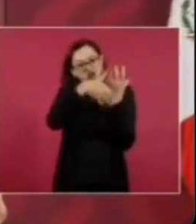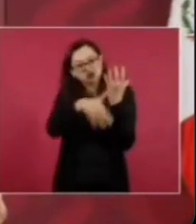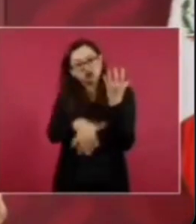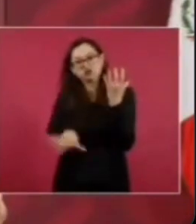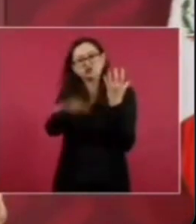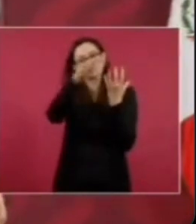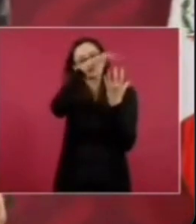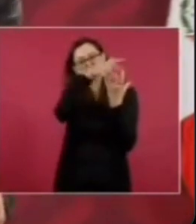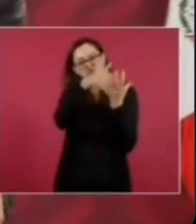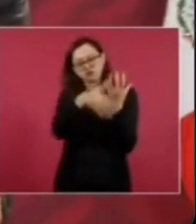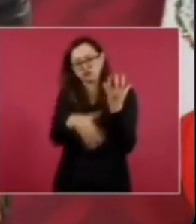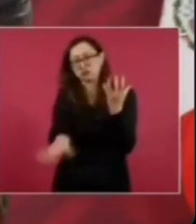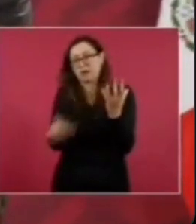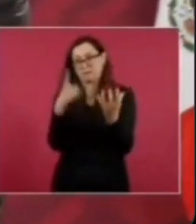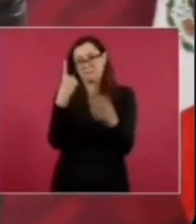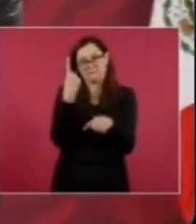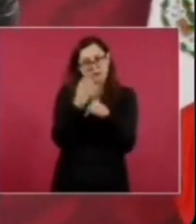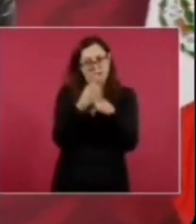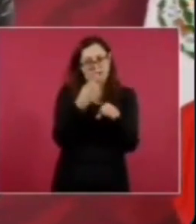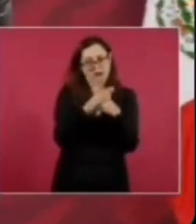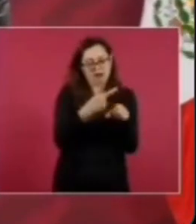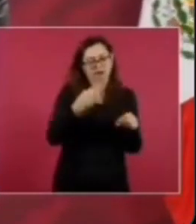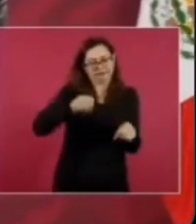como si no